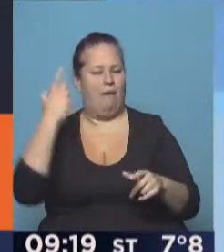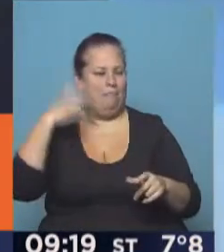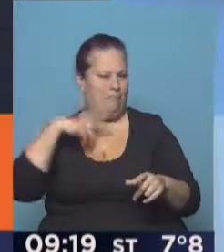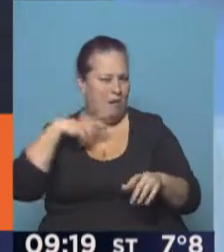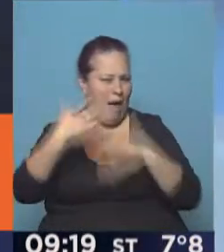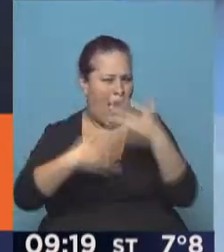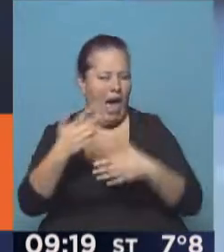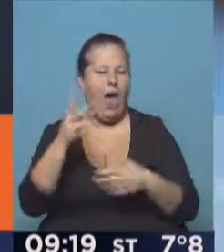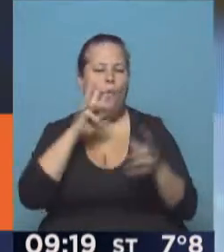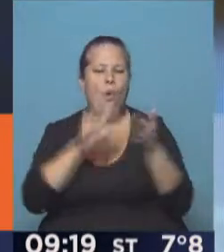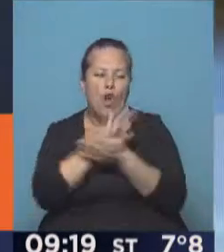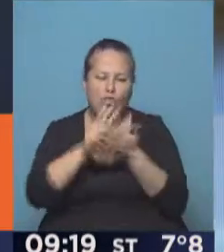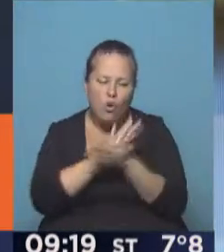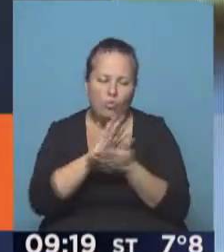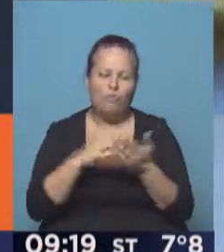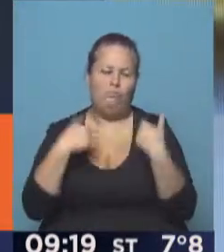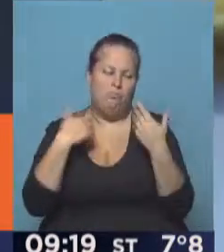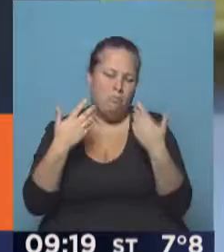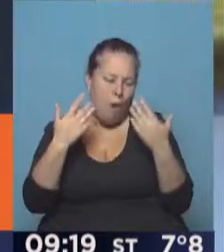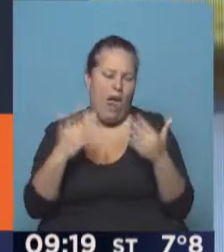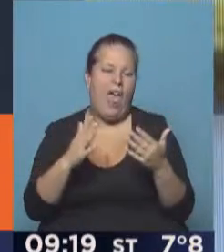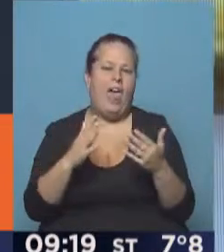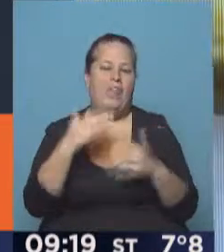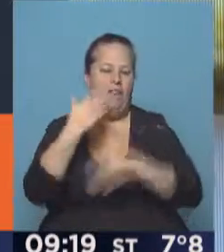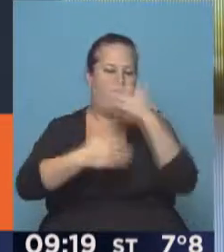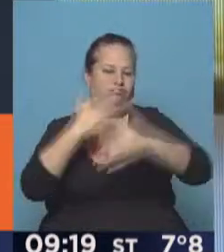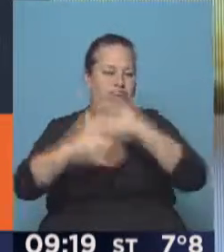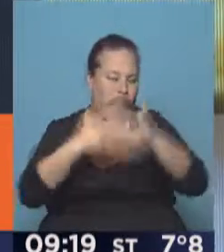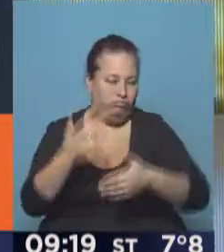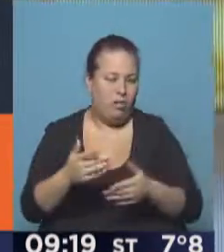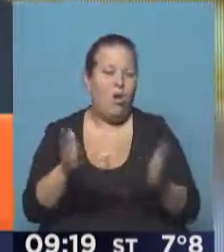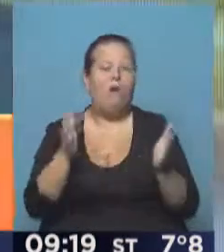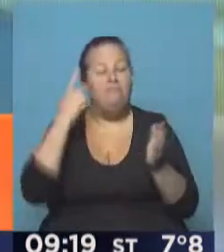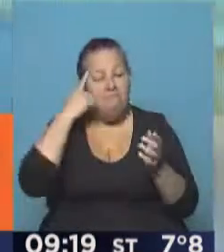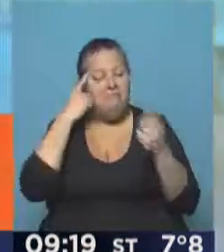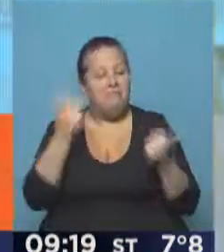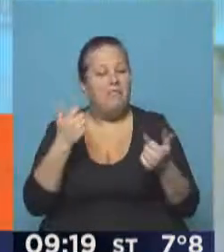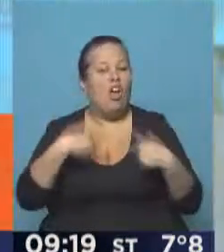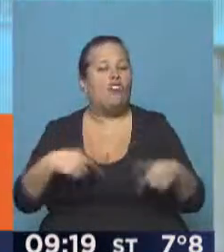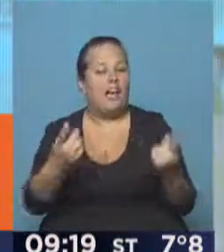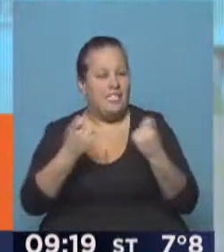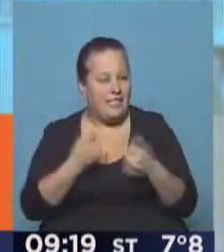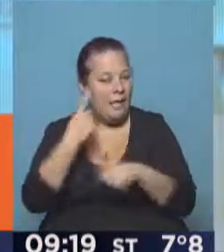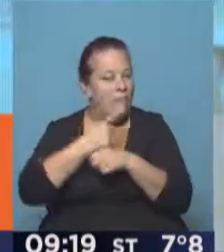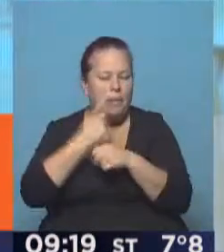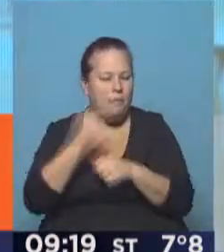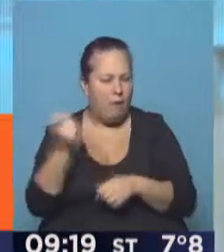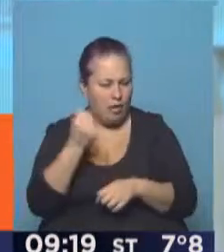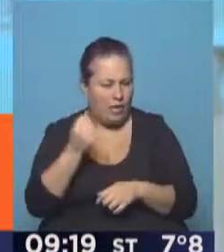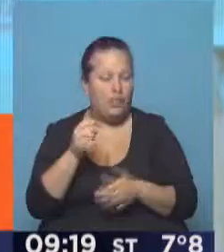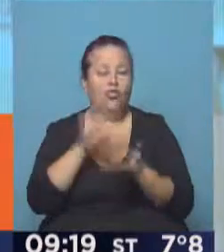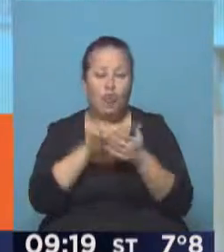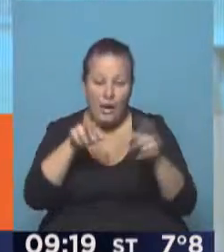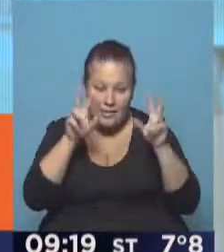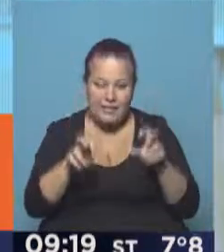personales, conciliar su posibilidad de crecer con la satisfacción de sus necesidades primarias. En torno a